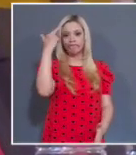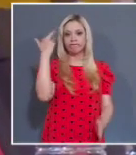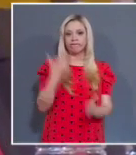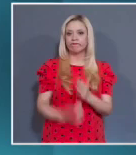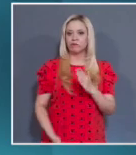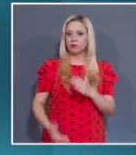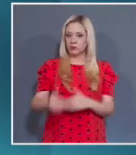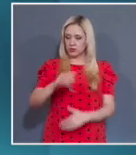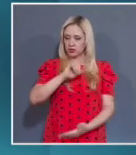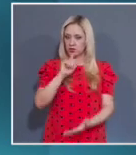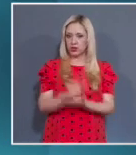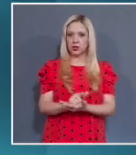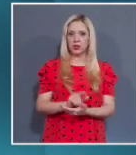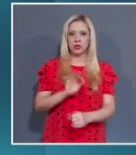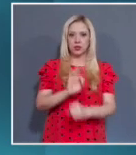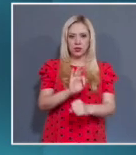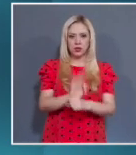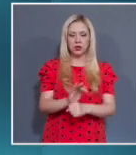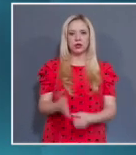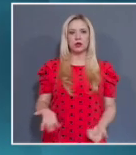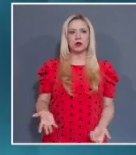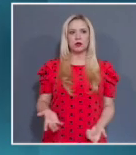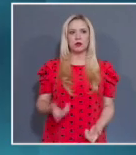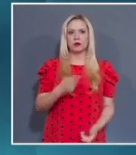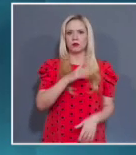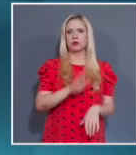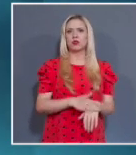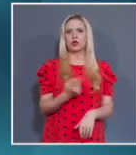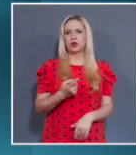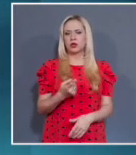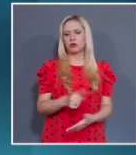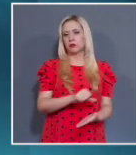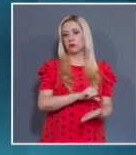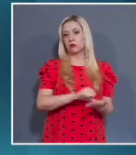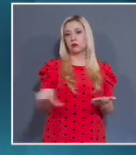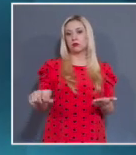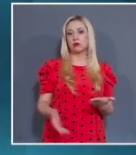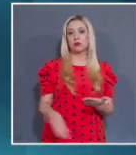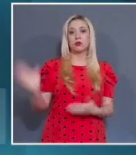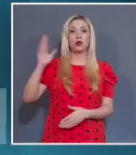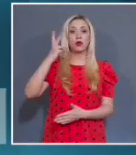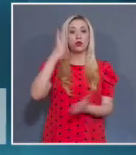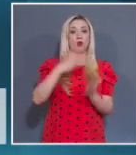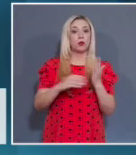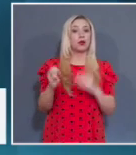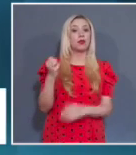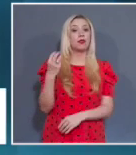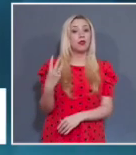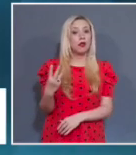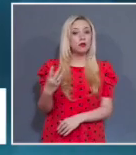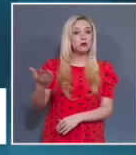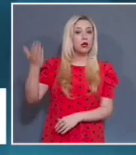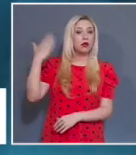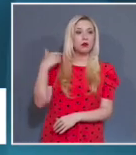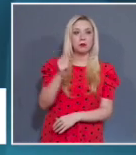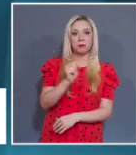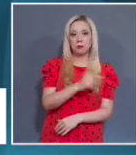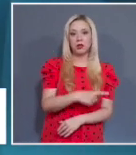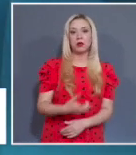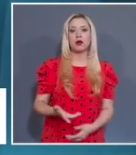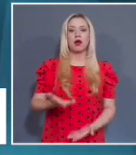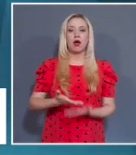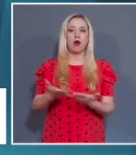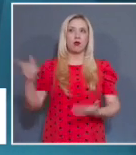en perjuicio de los ministros que fueron destituidos en 2003. Las medidas de reparación ordenadas por la Corte Interamericana